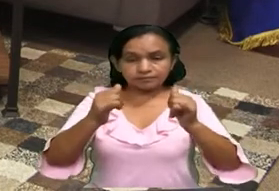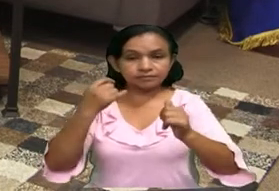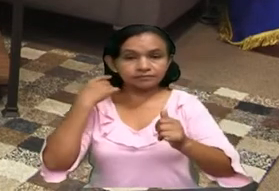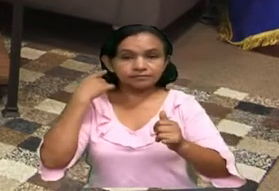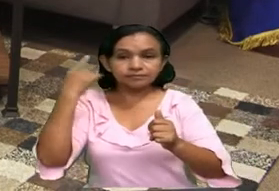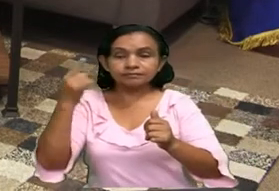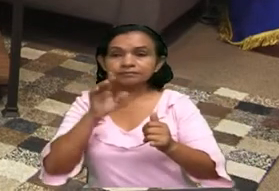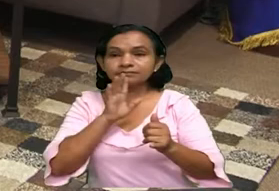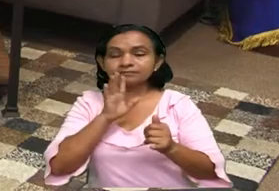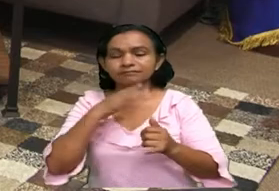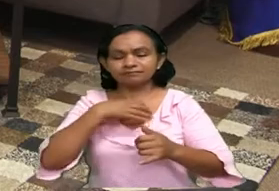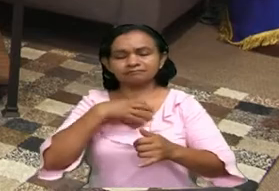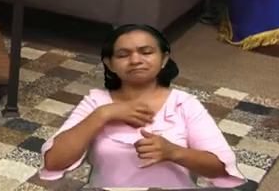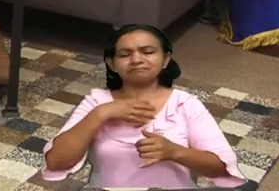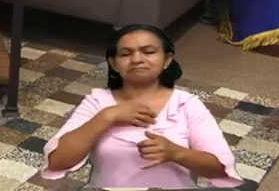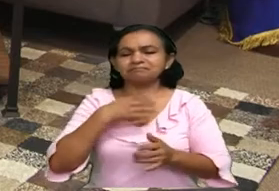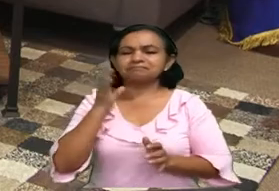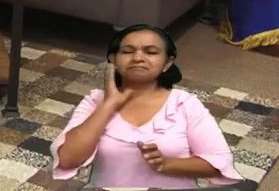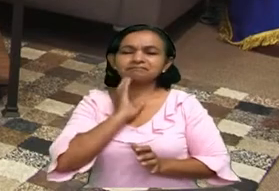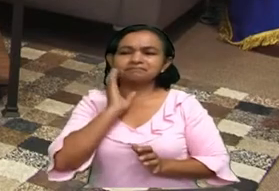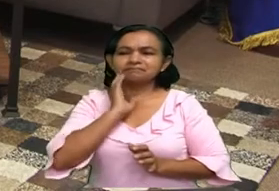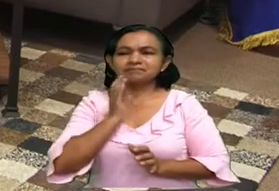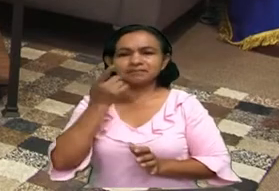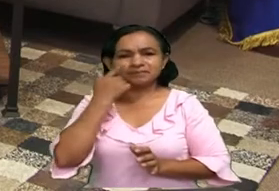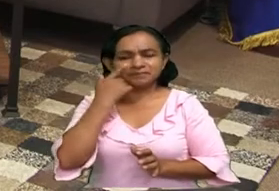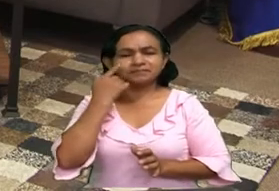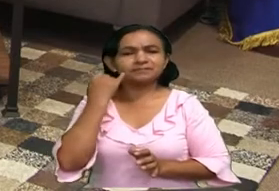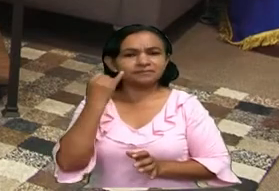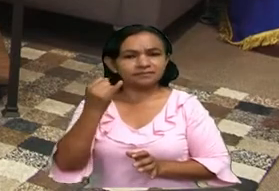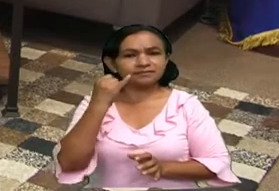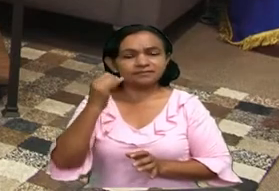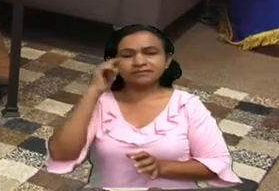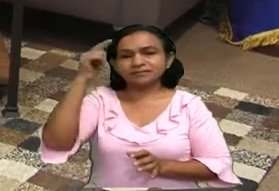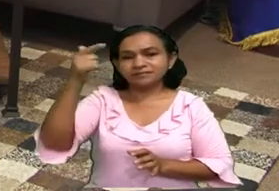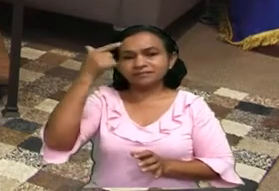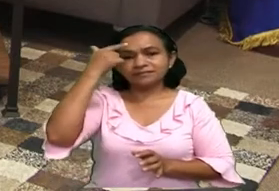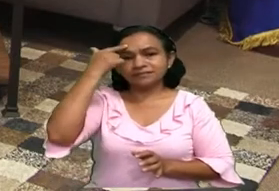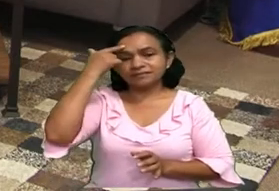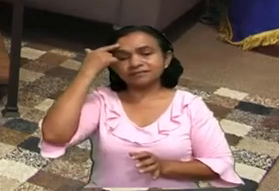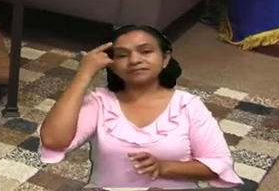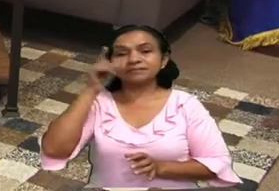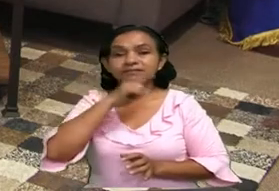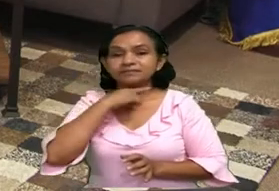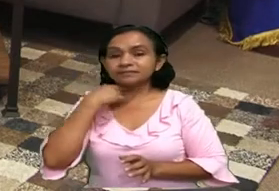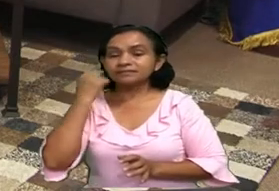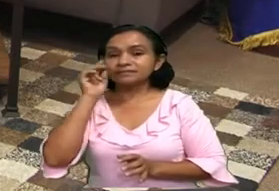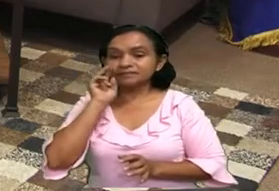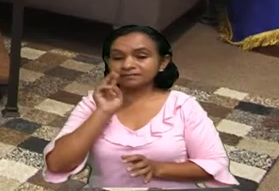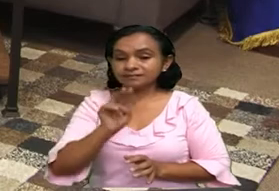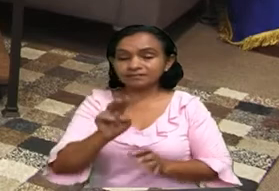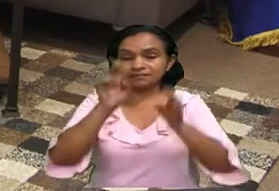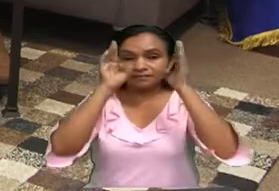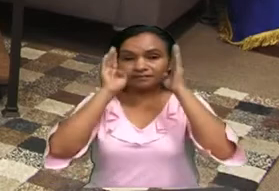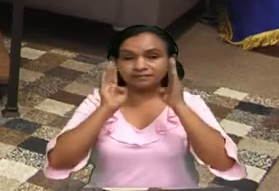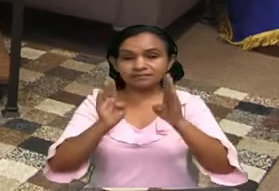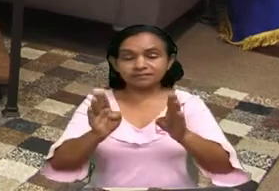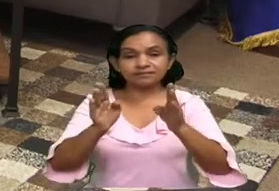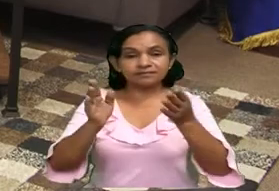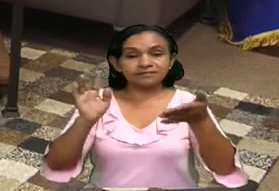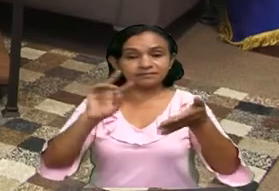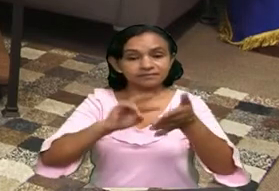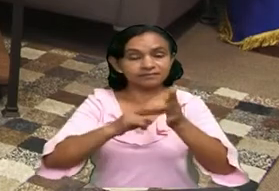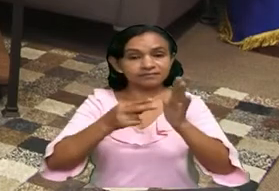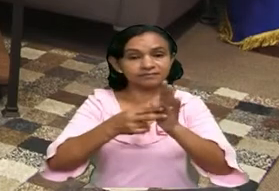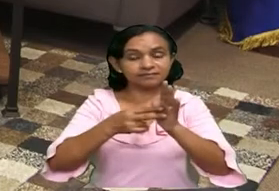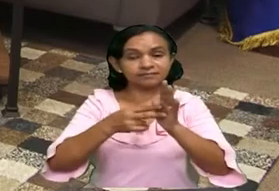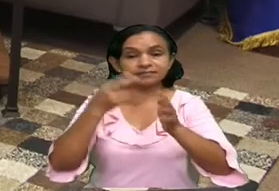sentimos en nuestro charco. Entonces decimos, ve, sí, el gobierno está realmente viendo y atendiendo lo que ha significado